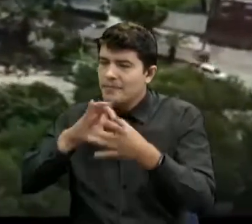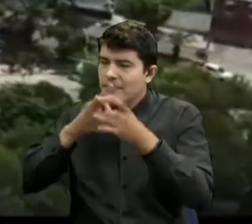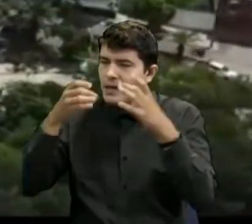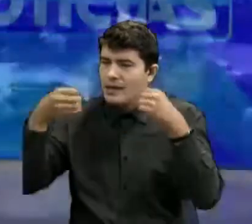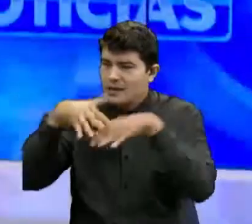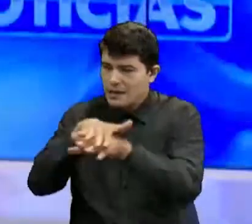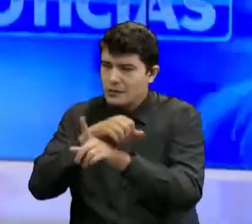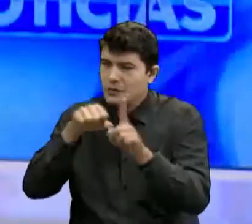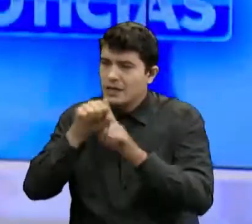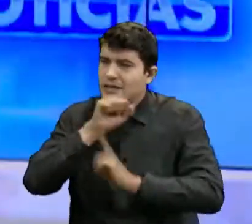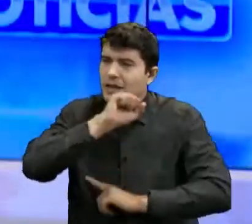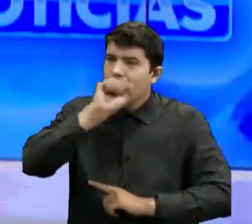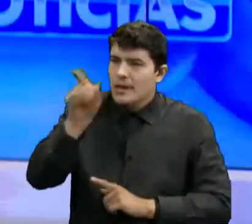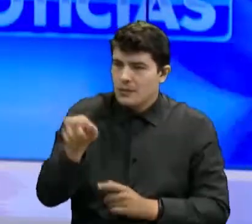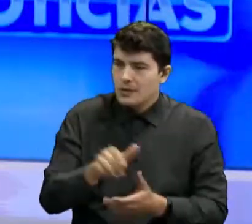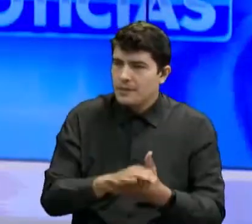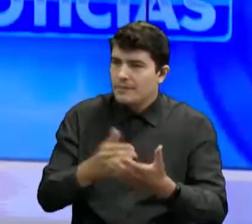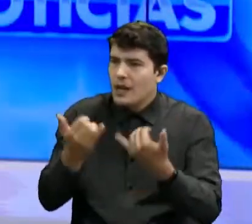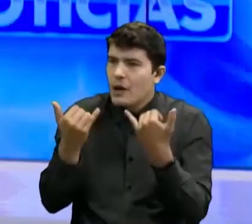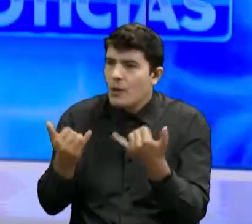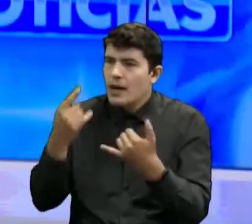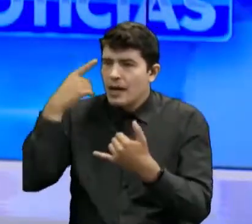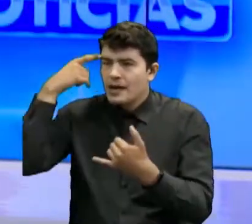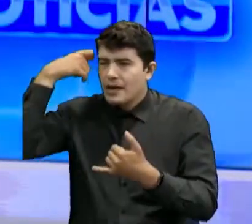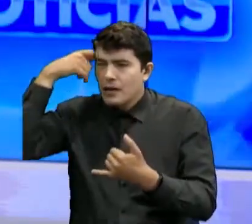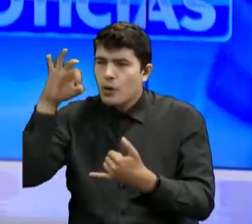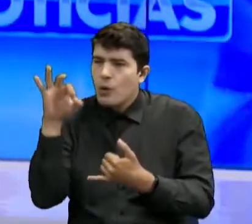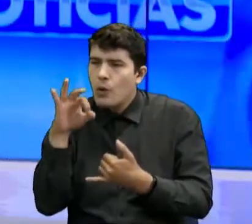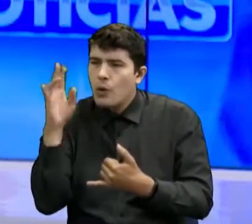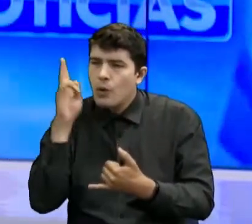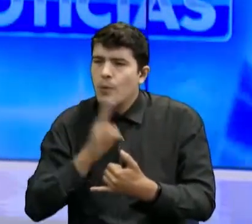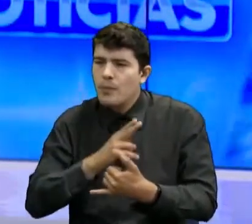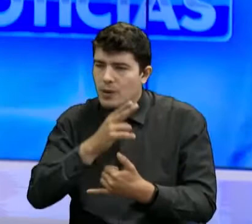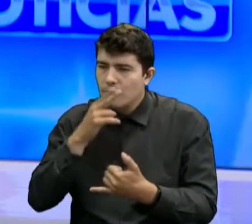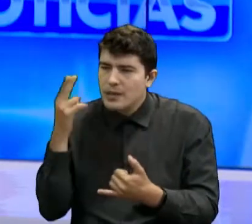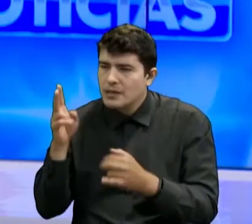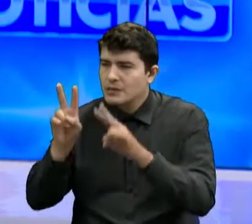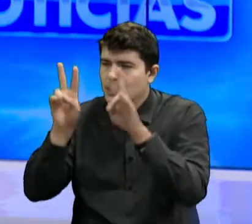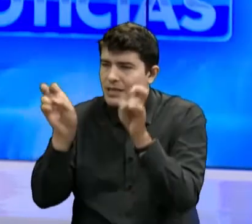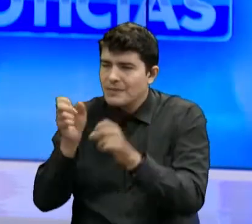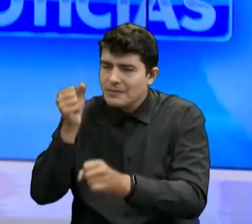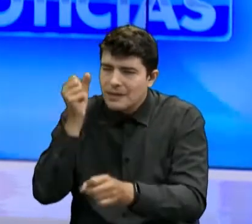son los retos o los compromisos a partir de este momento con el tema de la inseguridad en Barranca Bermeja.